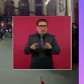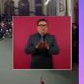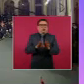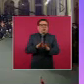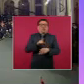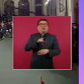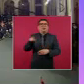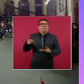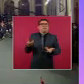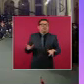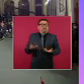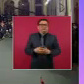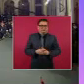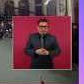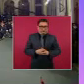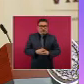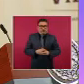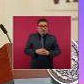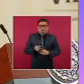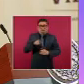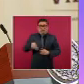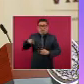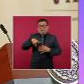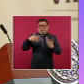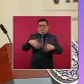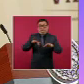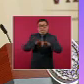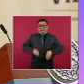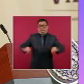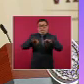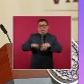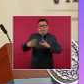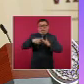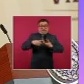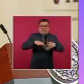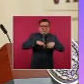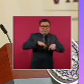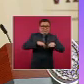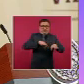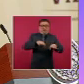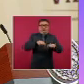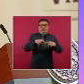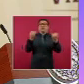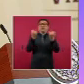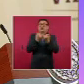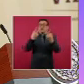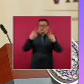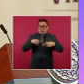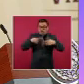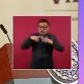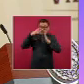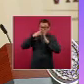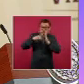ellos han sido fundamentales, los arqueólogos,